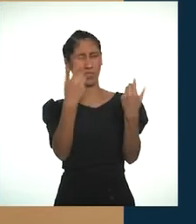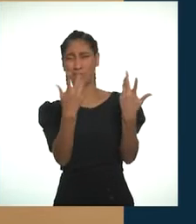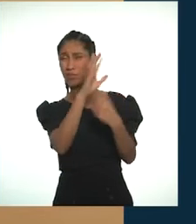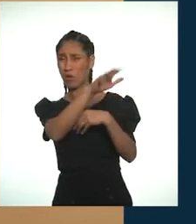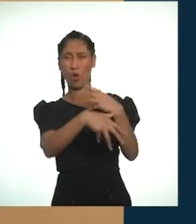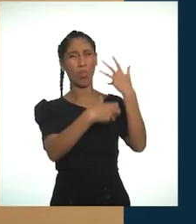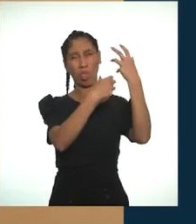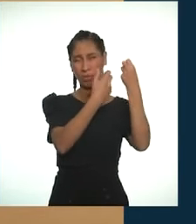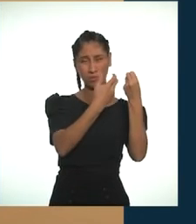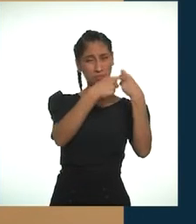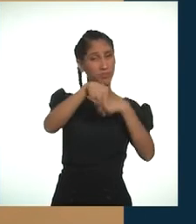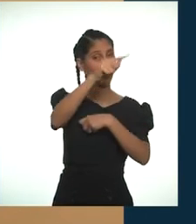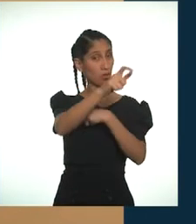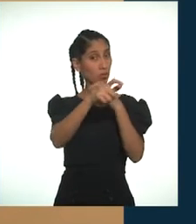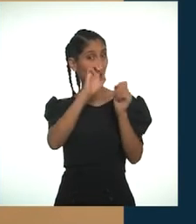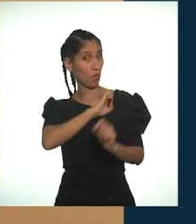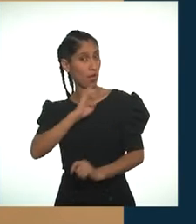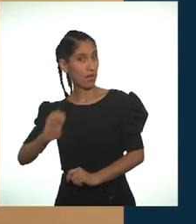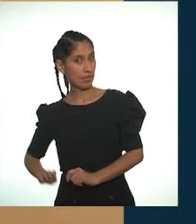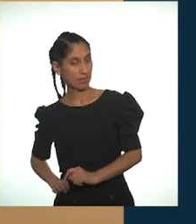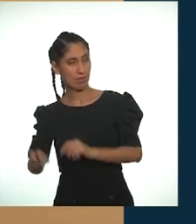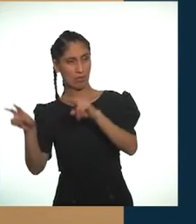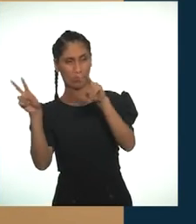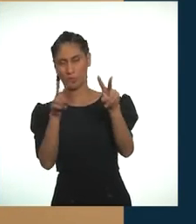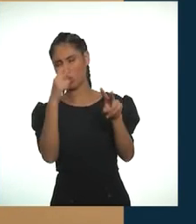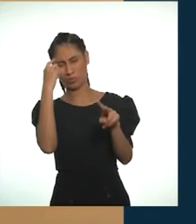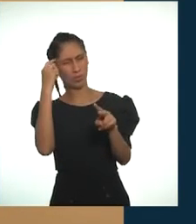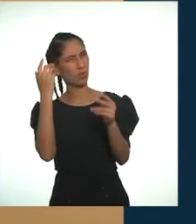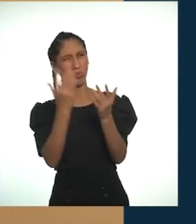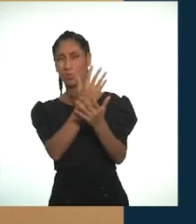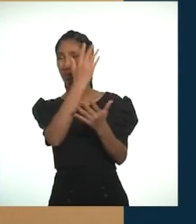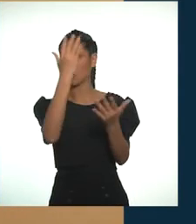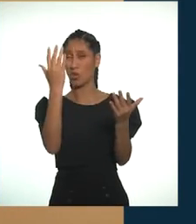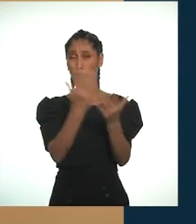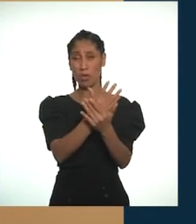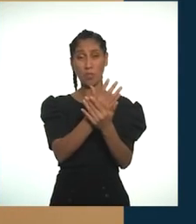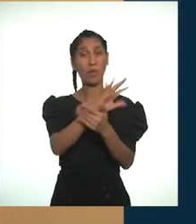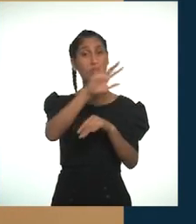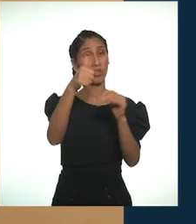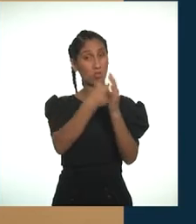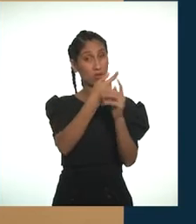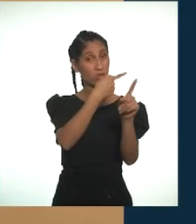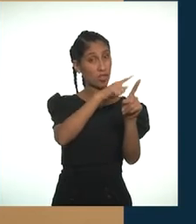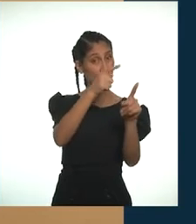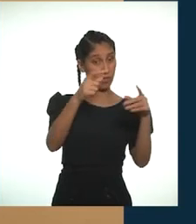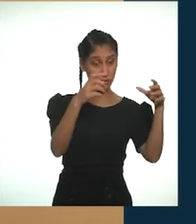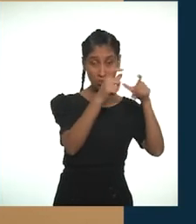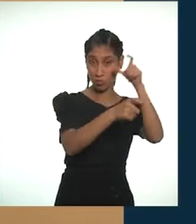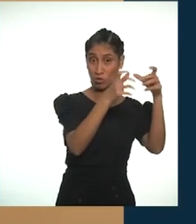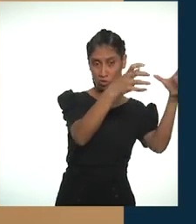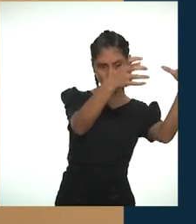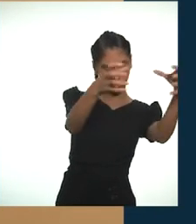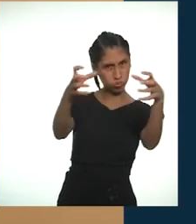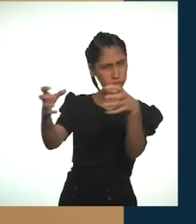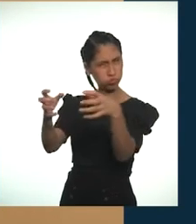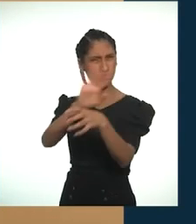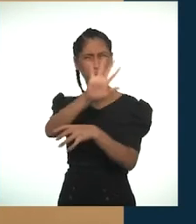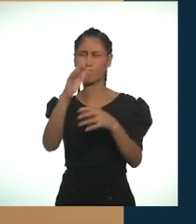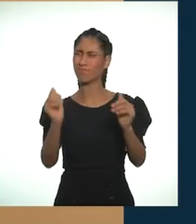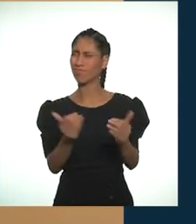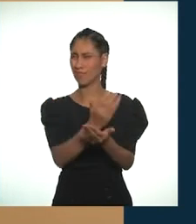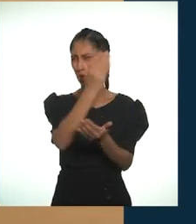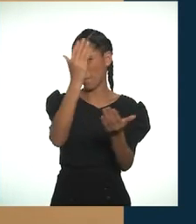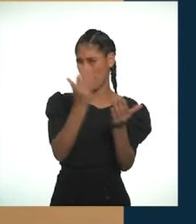del Estado, pusieron en grave peligro la supervivencia de estas comunidades. Tras